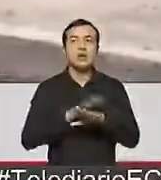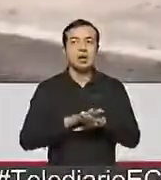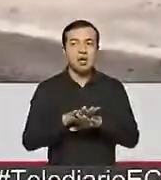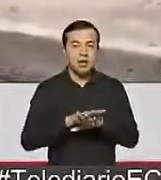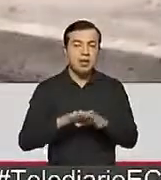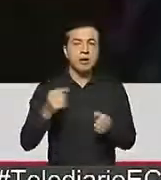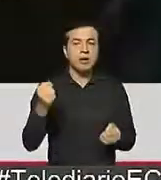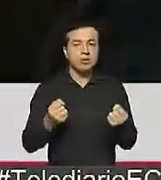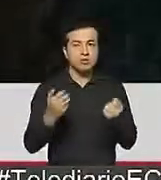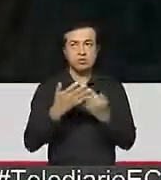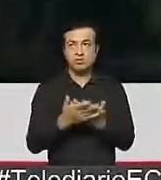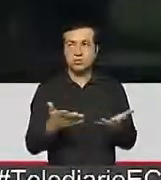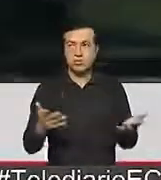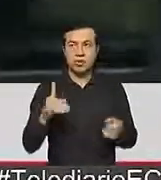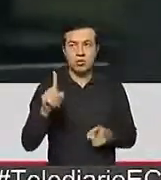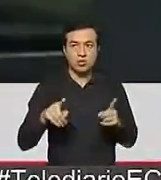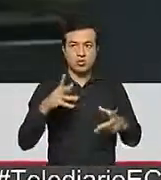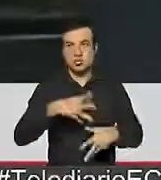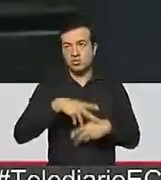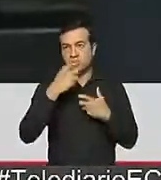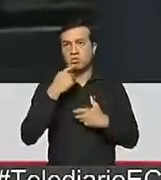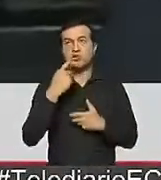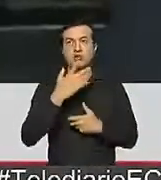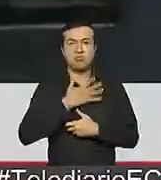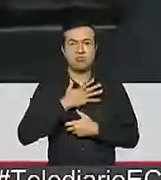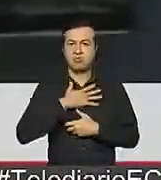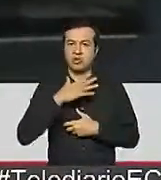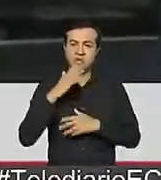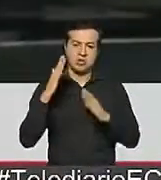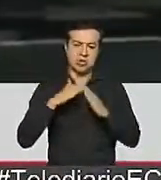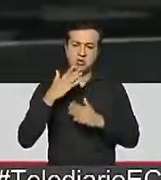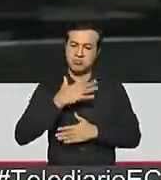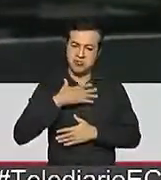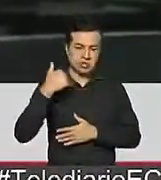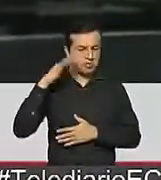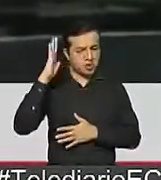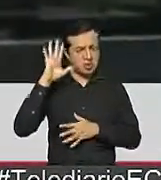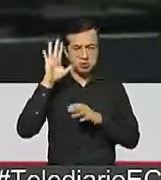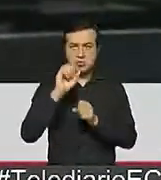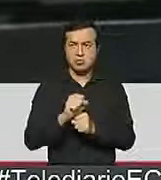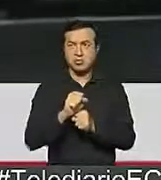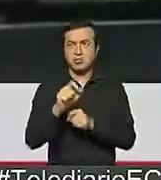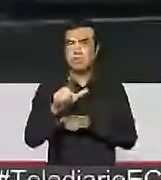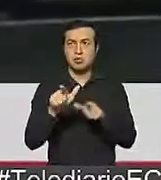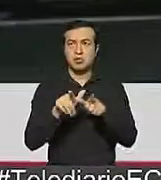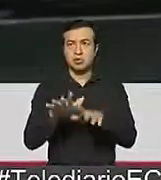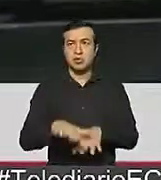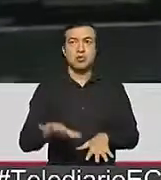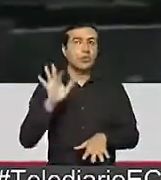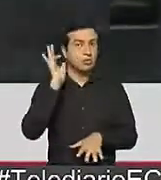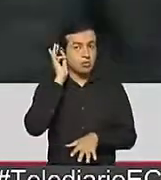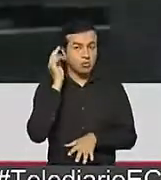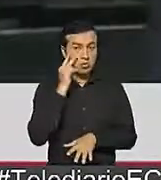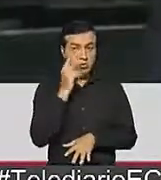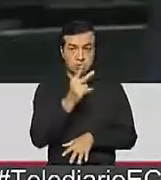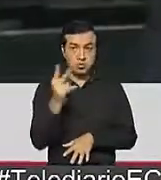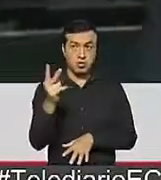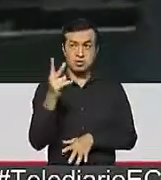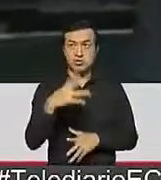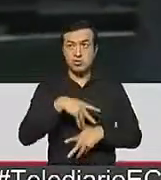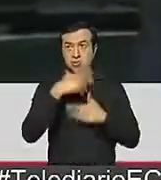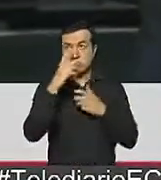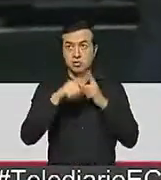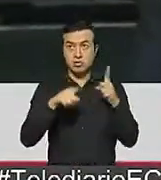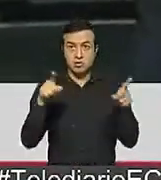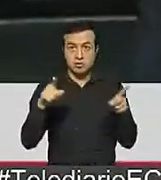actividad informal. La brava se ponen aquí, dice, esta es mi casa, la lavadora, aquí mismo hay las señoras de ahí, ellas a la brava, a